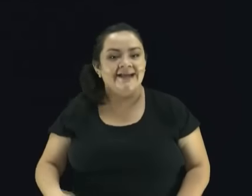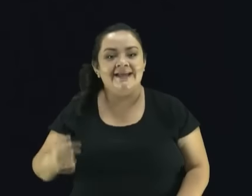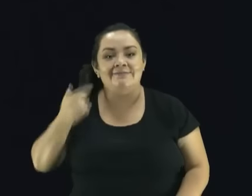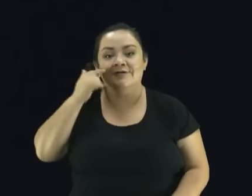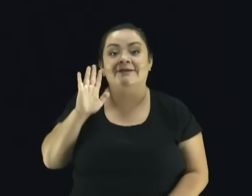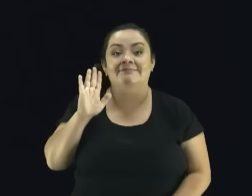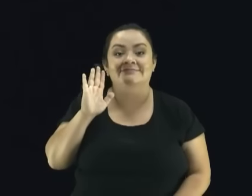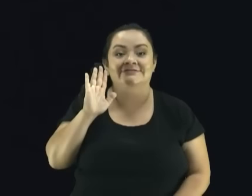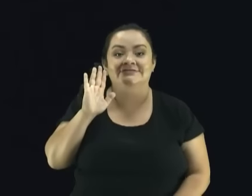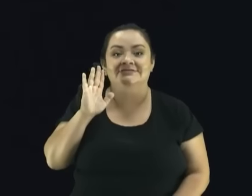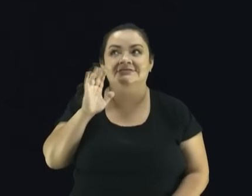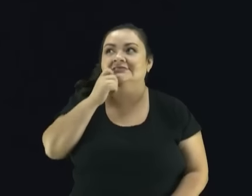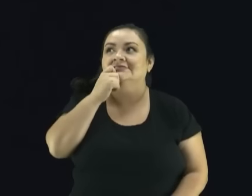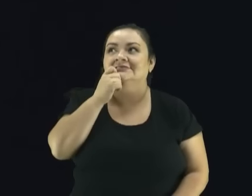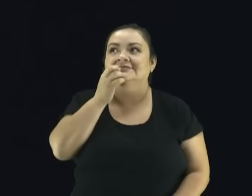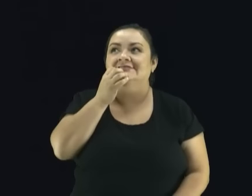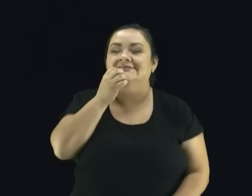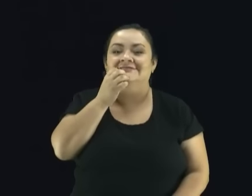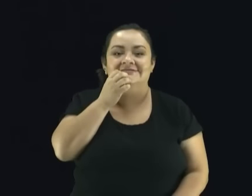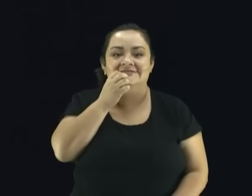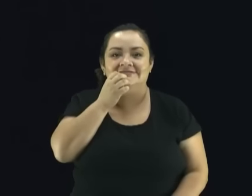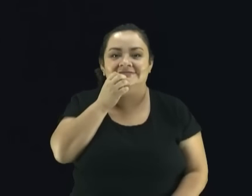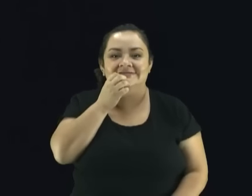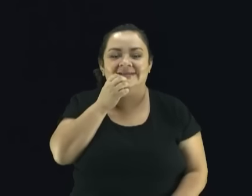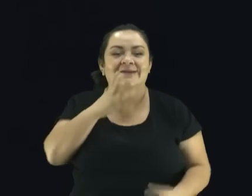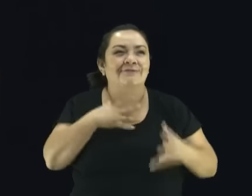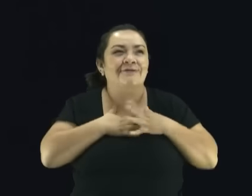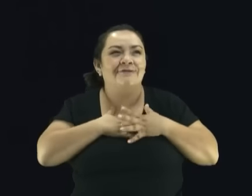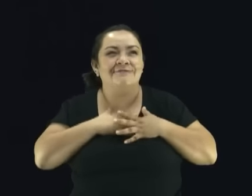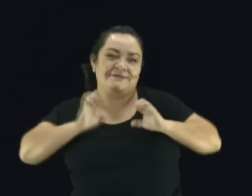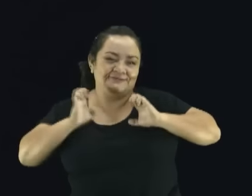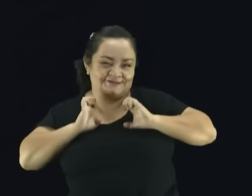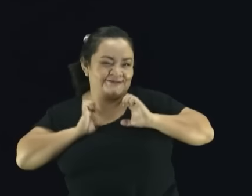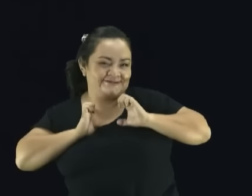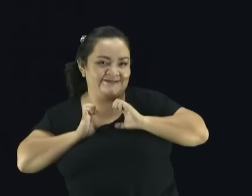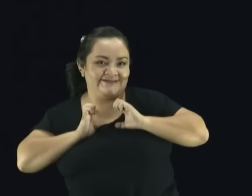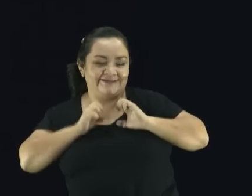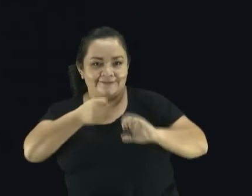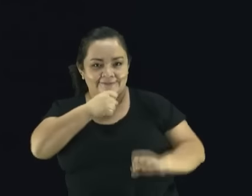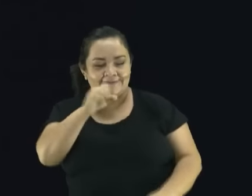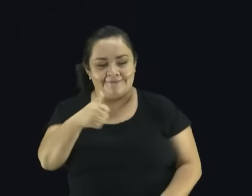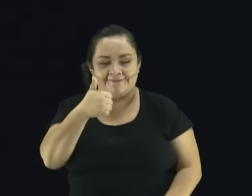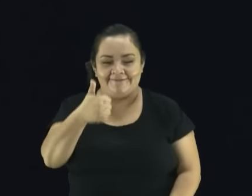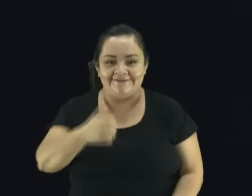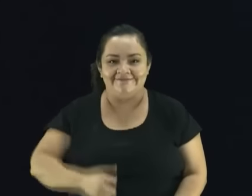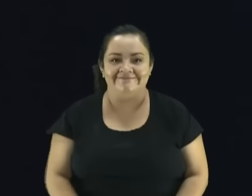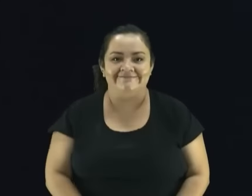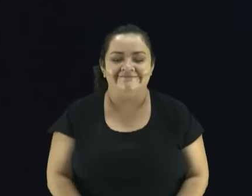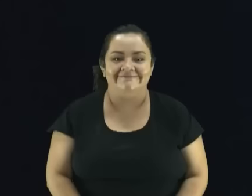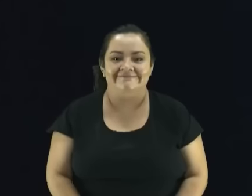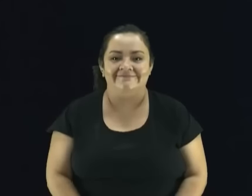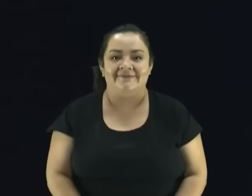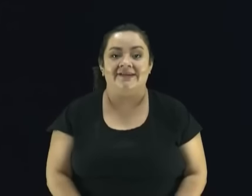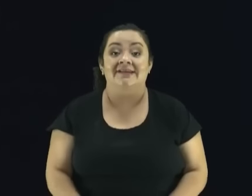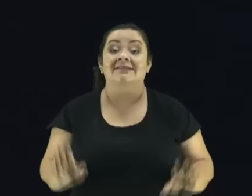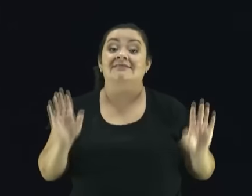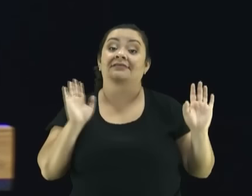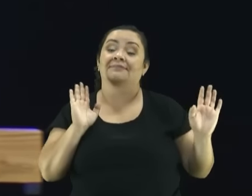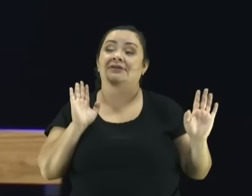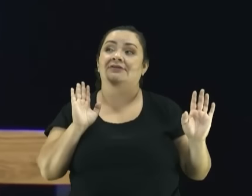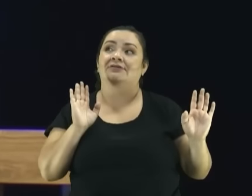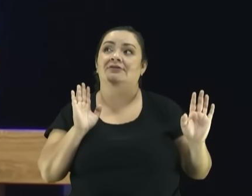Qué es es Es una una buena noticia pero cuando me dicen pap